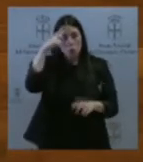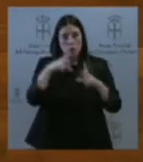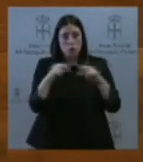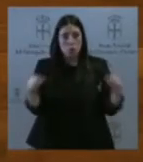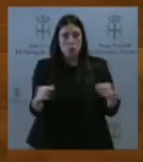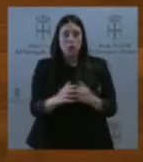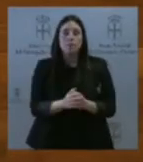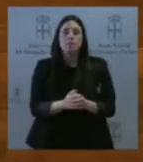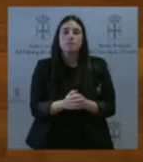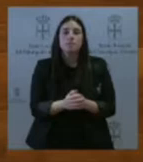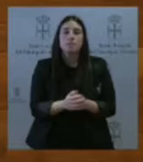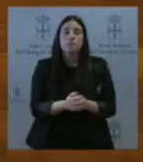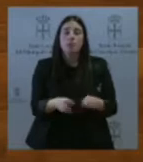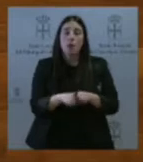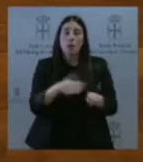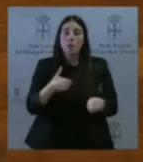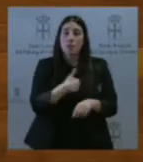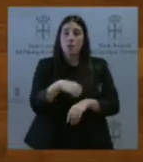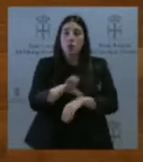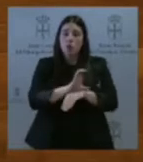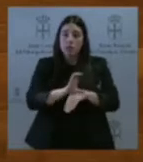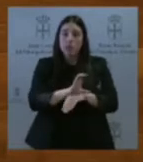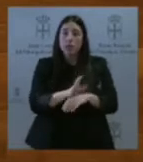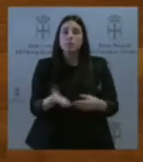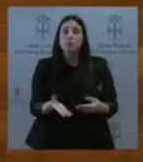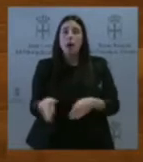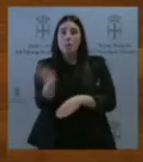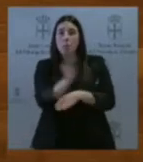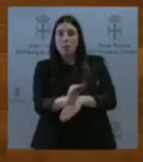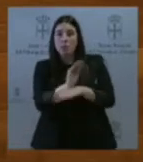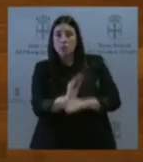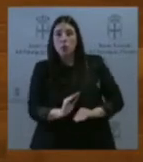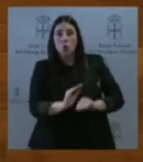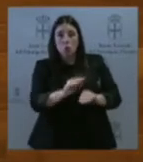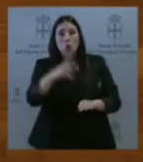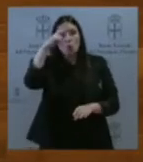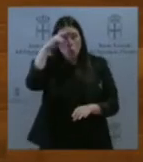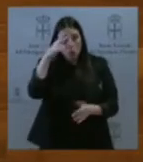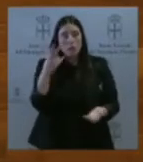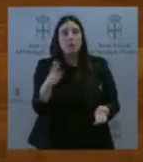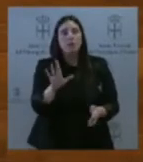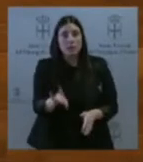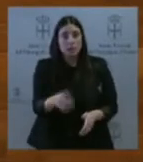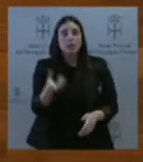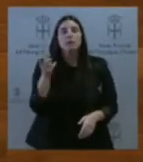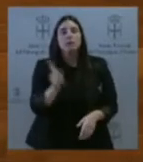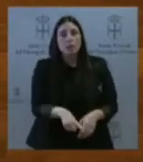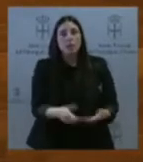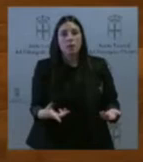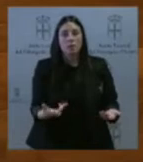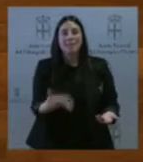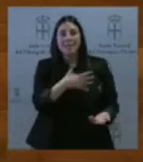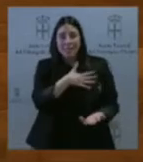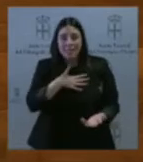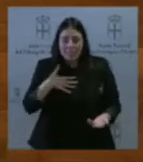el su mantenimiento y por ello preocúpame y ocúpame también lograr el mejor y más eficaz aprovechamiento de